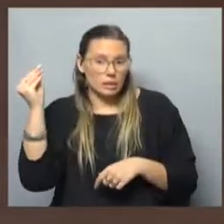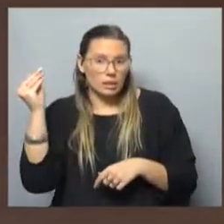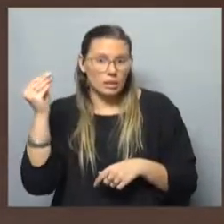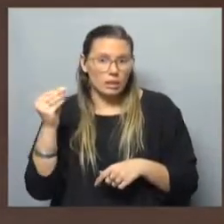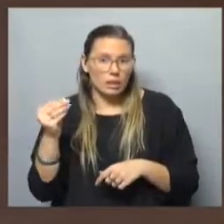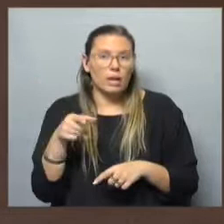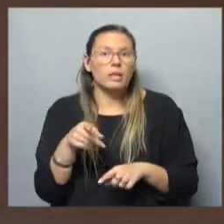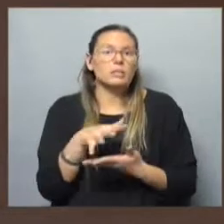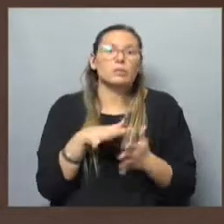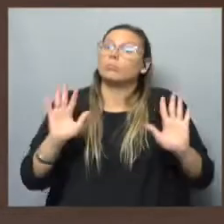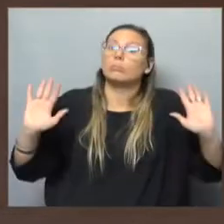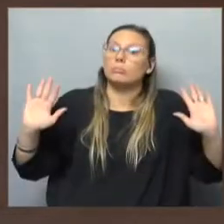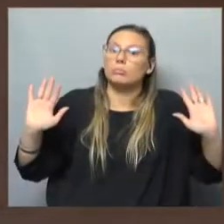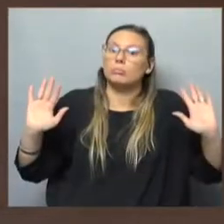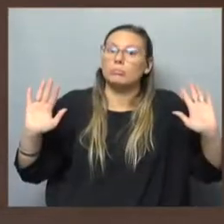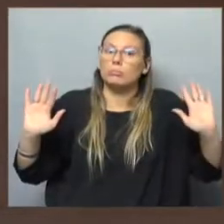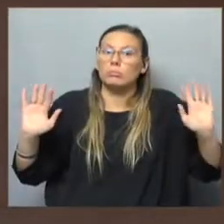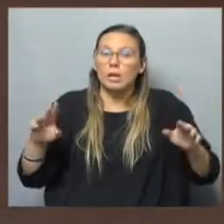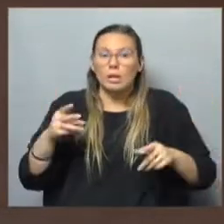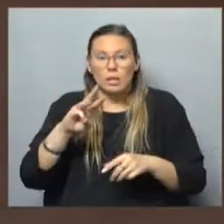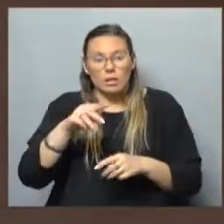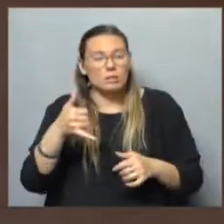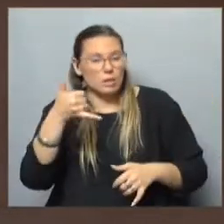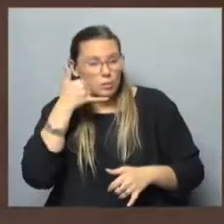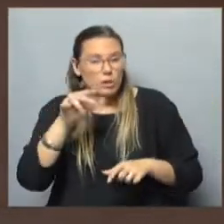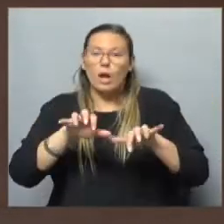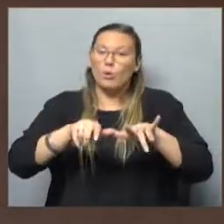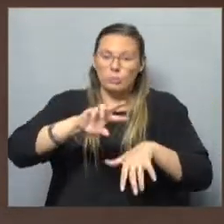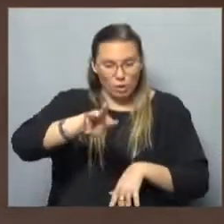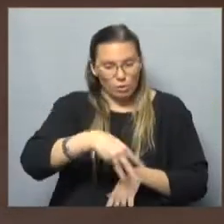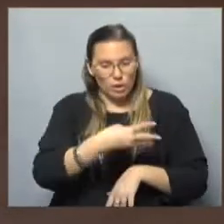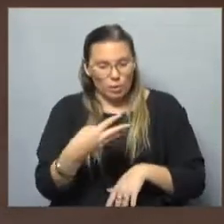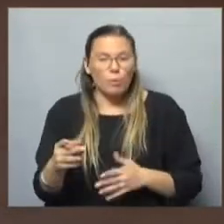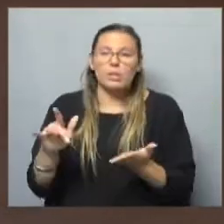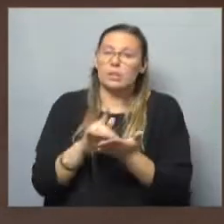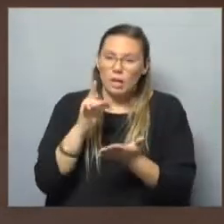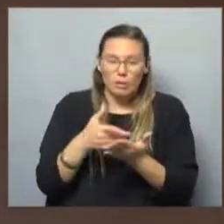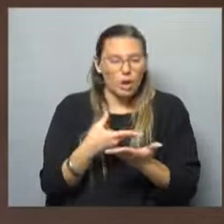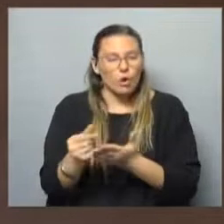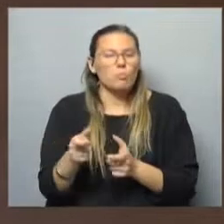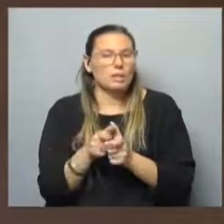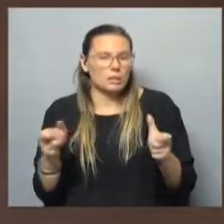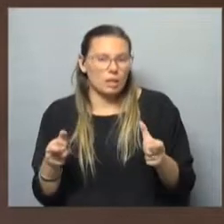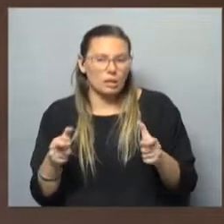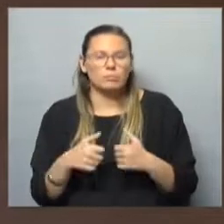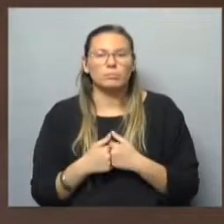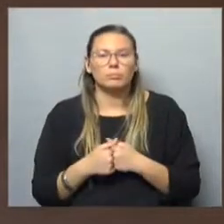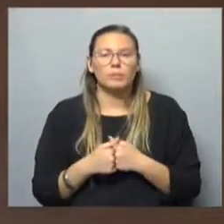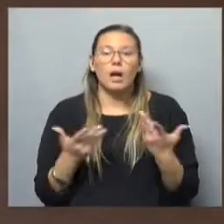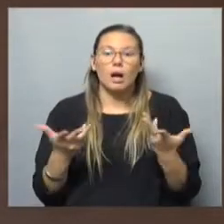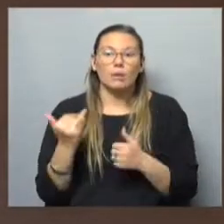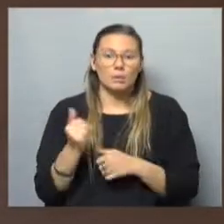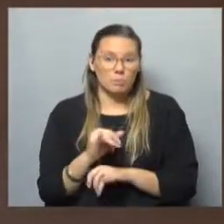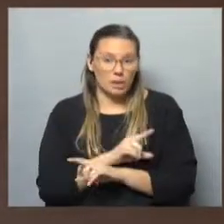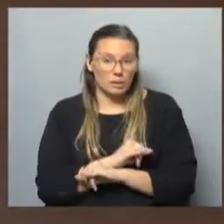eso implica. Entra desde su celular, desde su computadora, tablet y compra la entrada. Exactamente. Bien. Bueno, y ahora sí, para